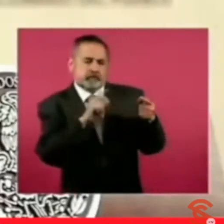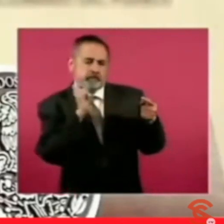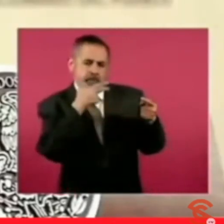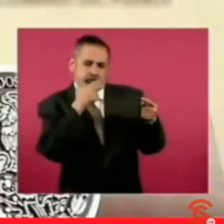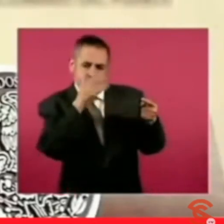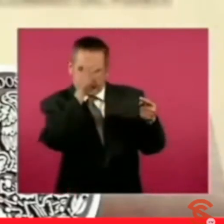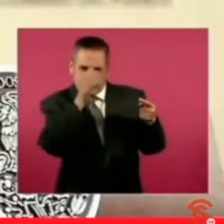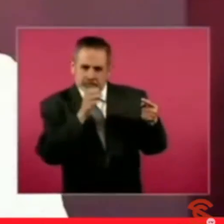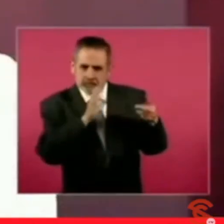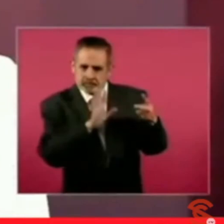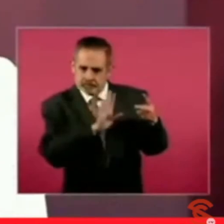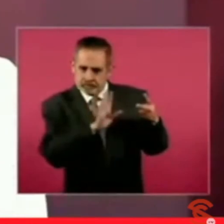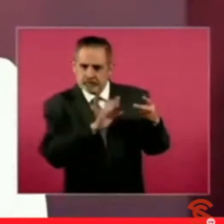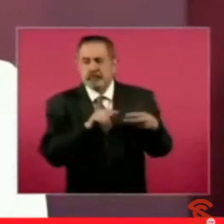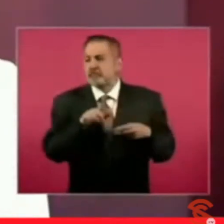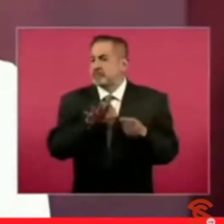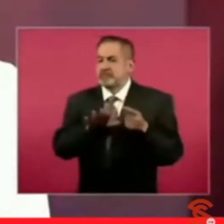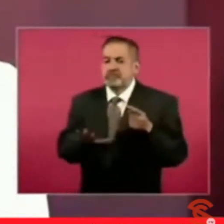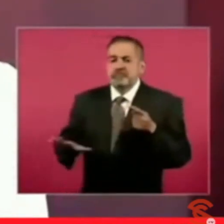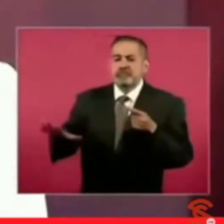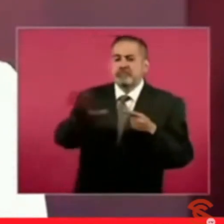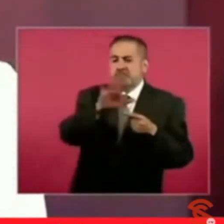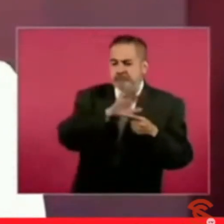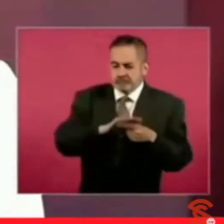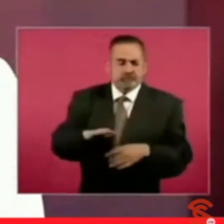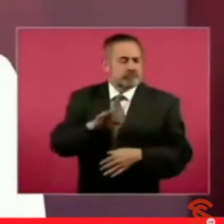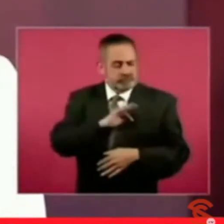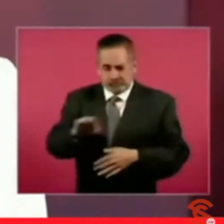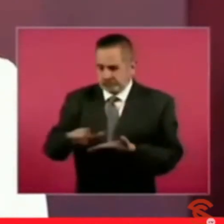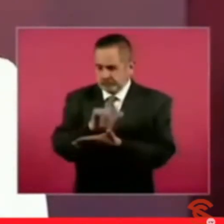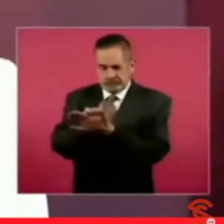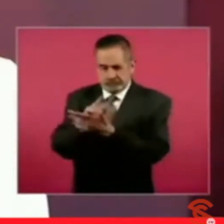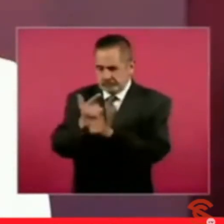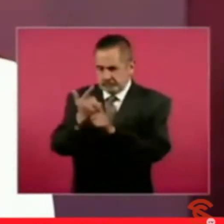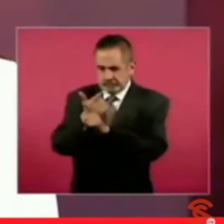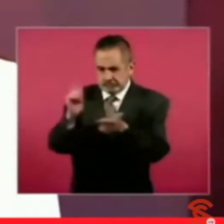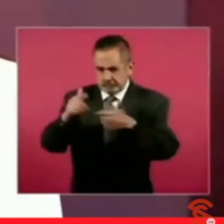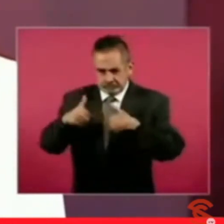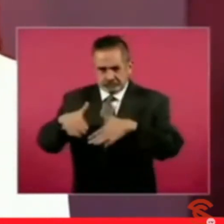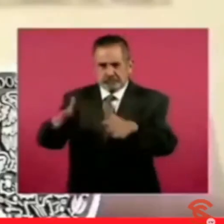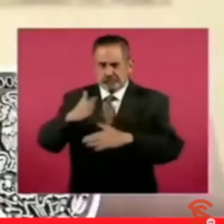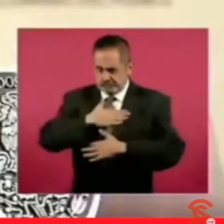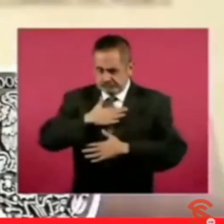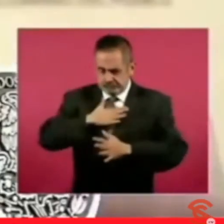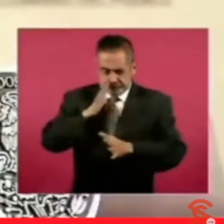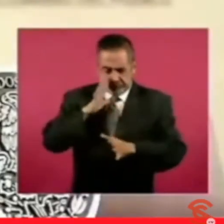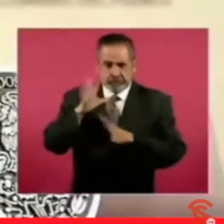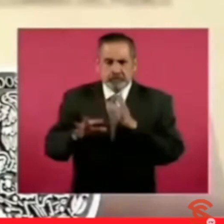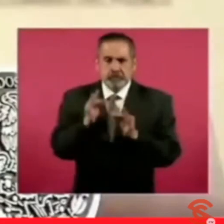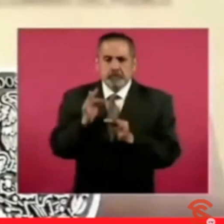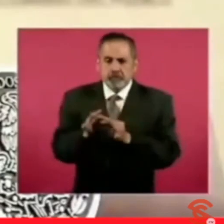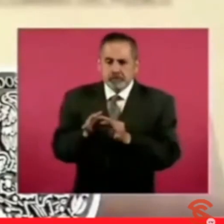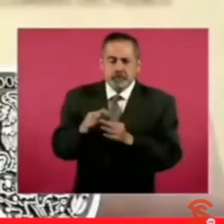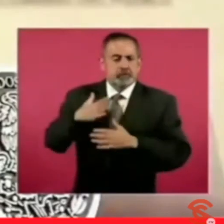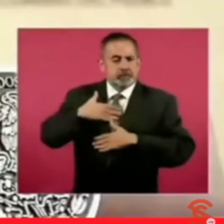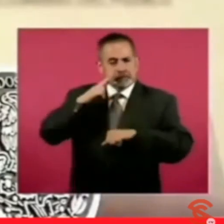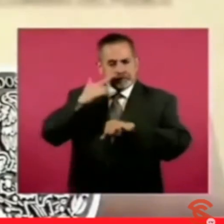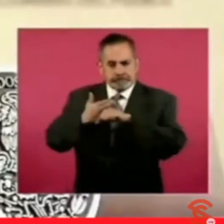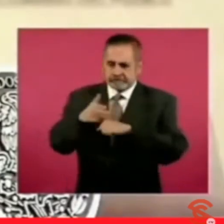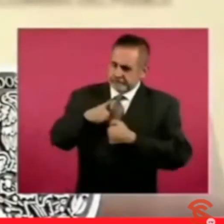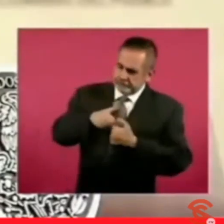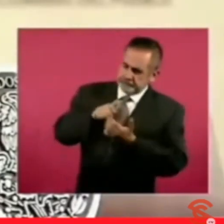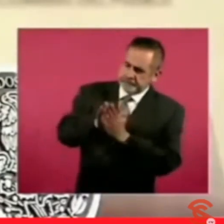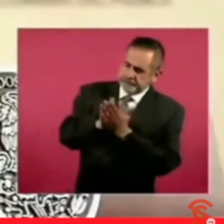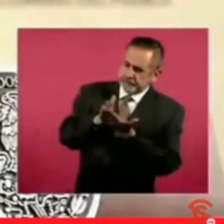y Coahuila, nosotros decimos que no hay impedimento jurídico para que nosotros cumplamos con la responsabilidad que nos